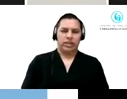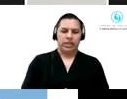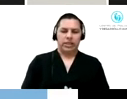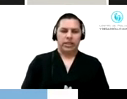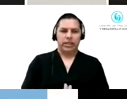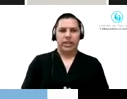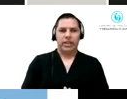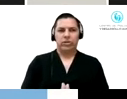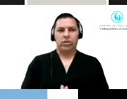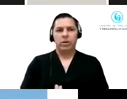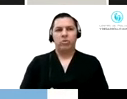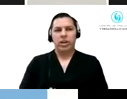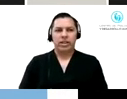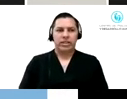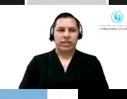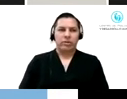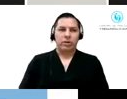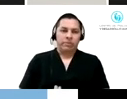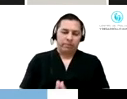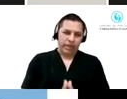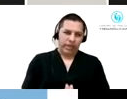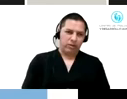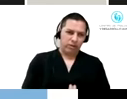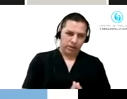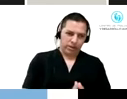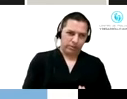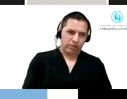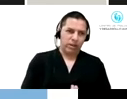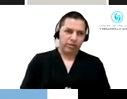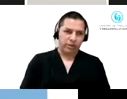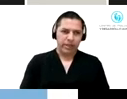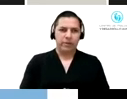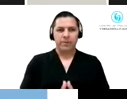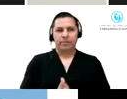Entonces, sexo, hombre, mujer, intersexual, género